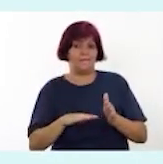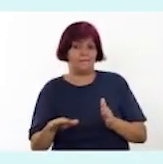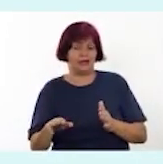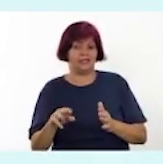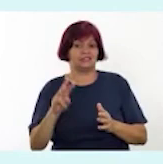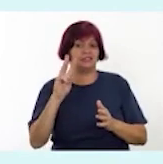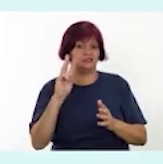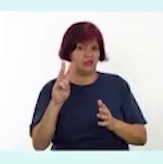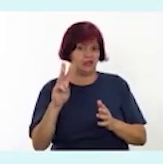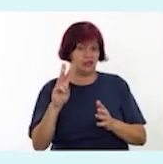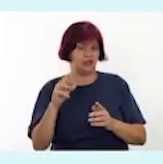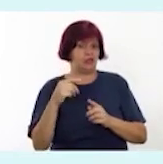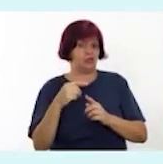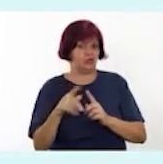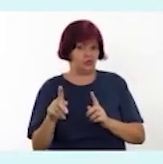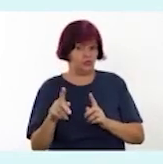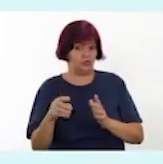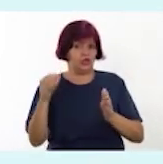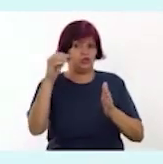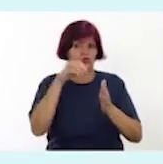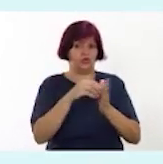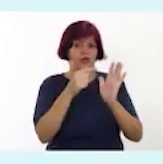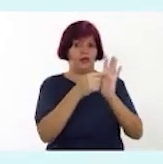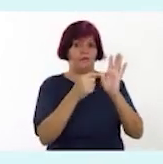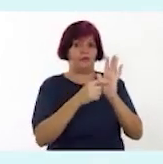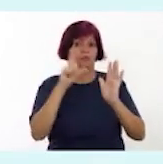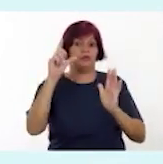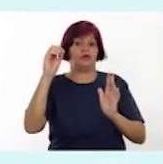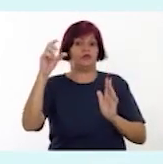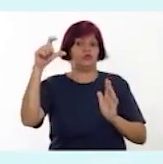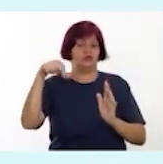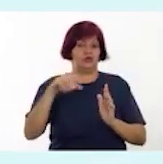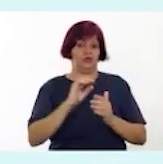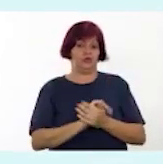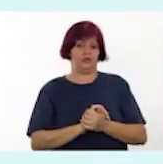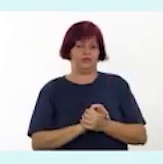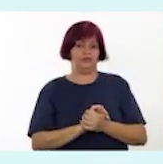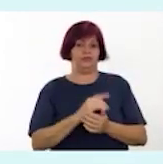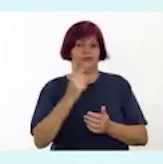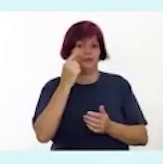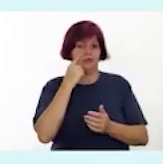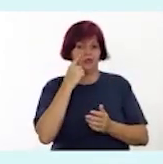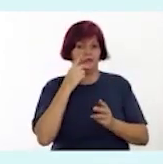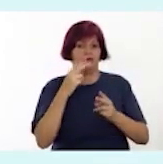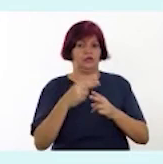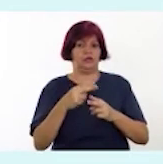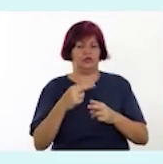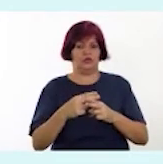tercio que una base 3. Y bueno, introduciendo las propiedades de los logaritmos, así